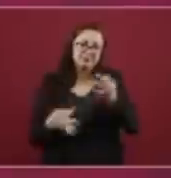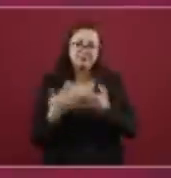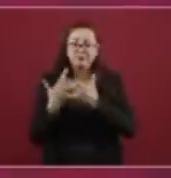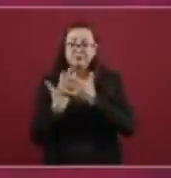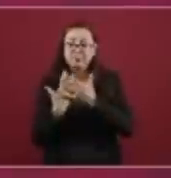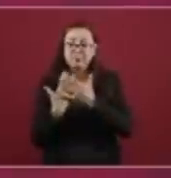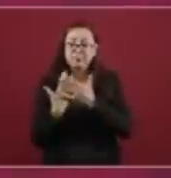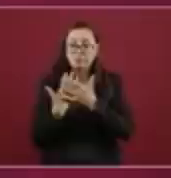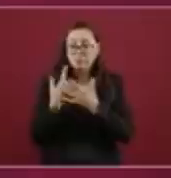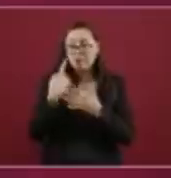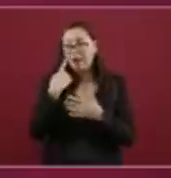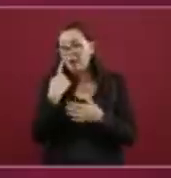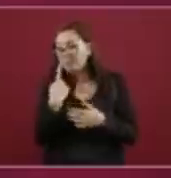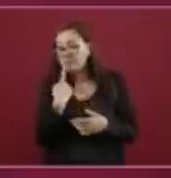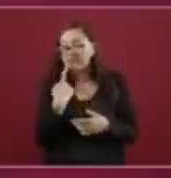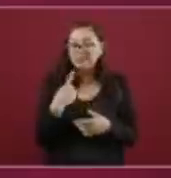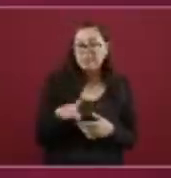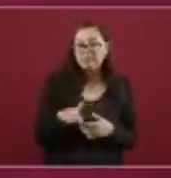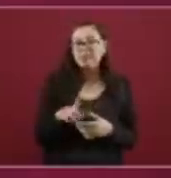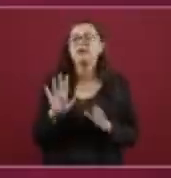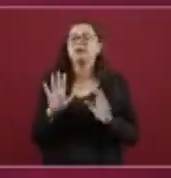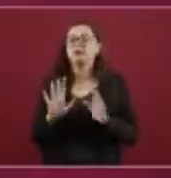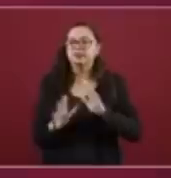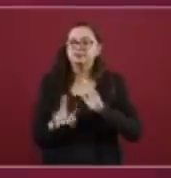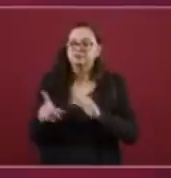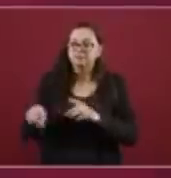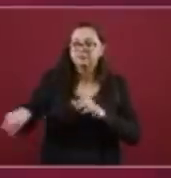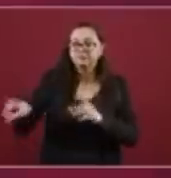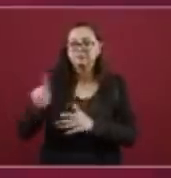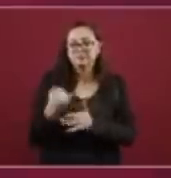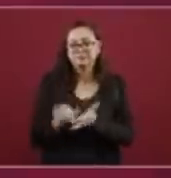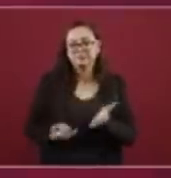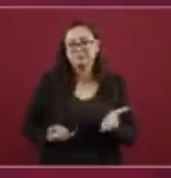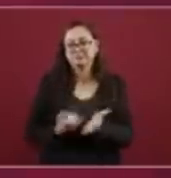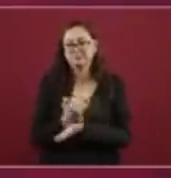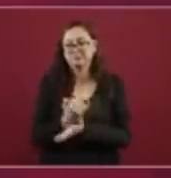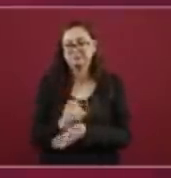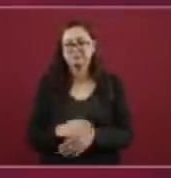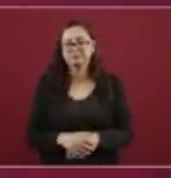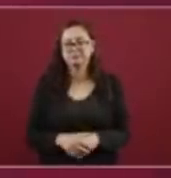que el Poder Judicial resuelva sobre esta controversia.